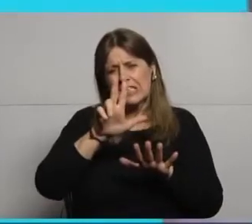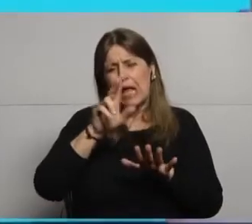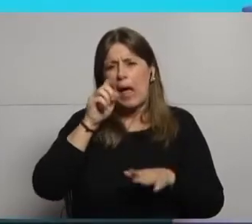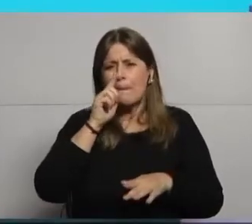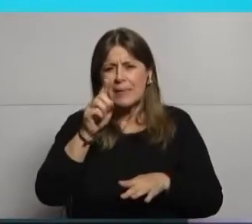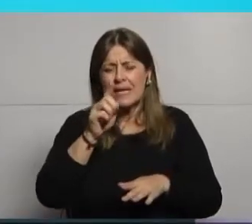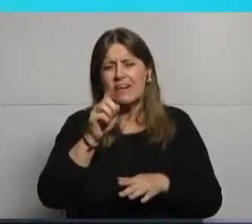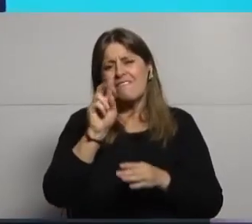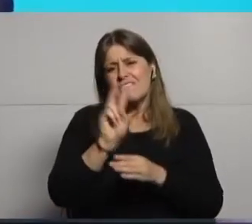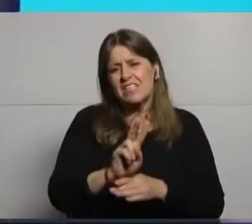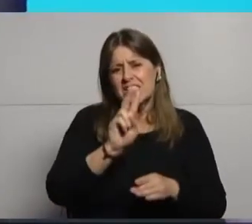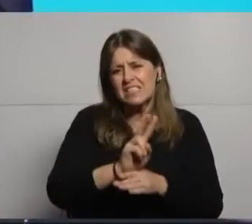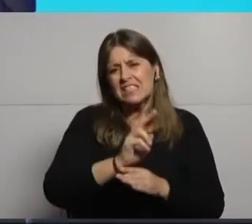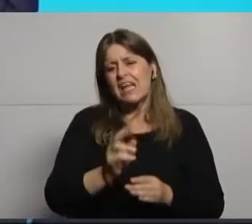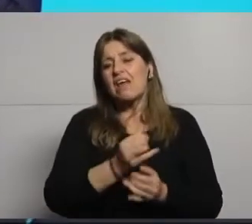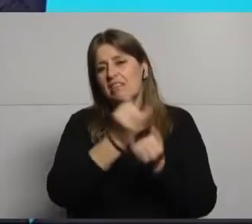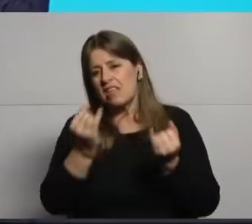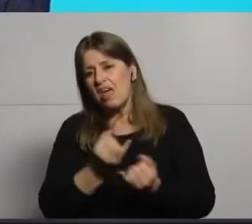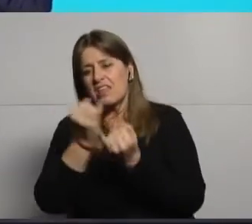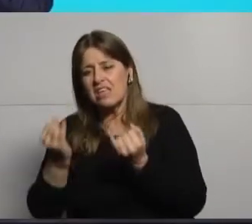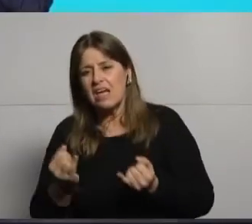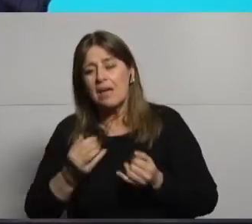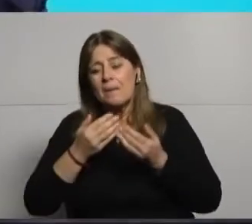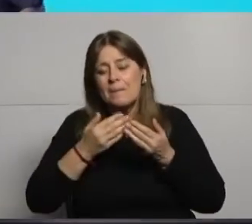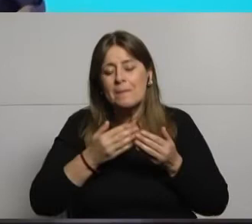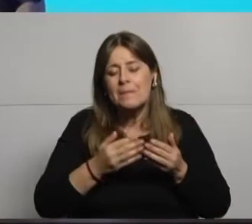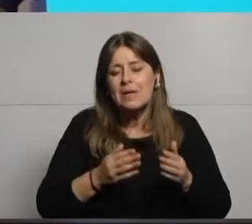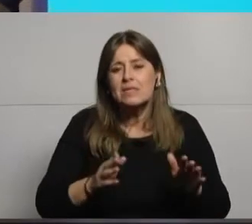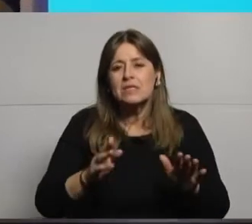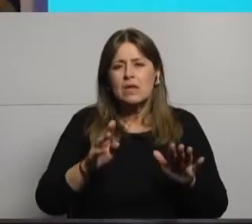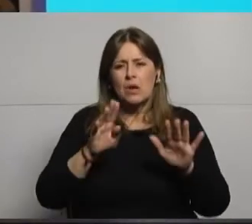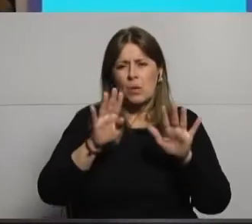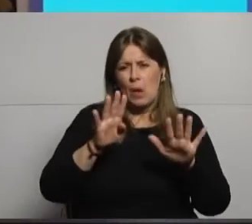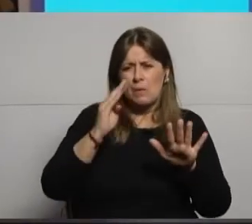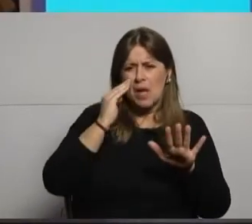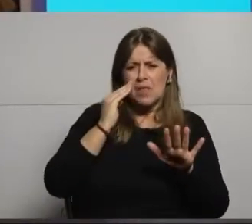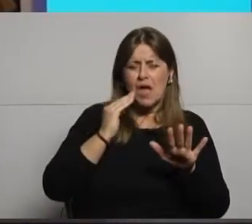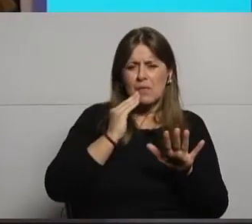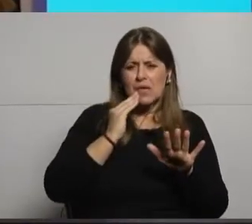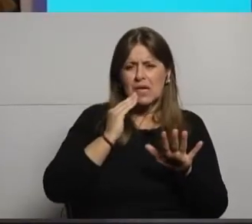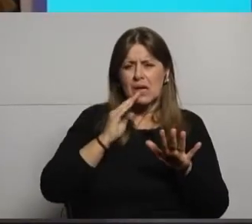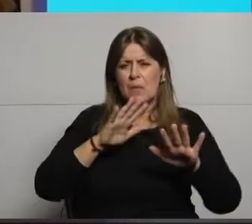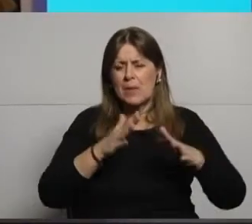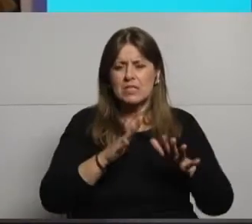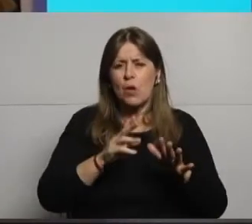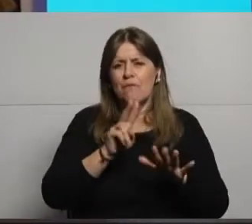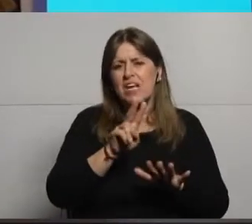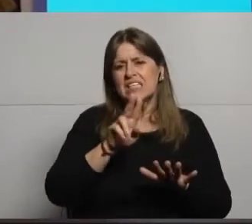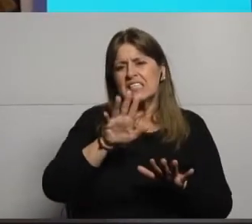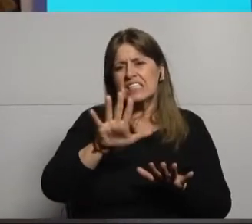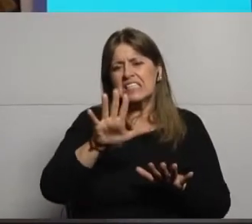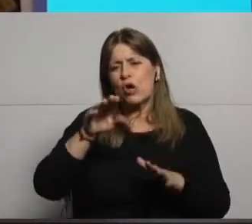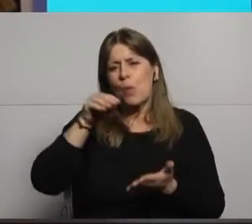visitas diarias. Desde que arrancó, si no recuerdo mal, el 9 de abril, vamos cerca de